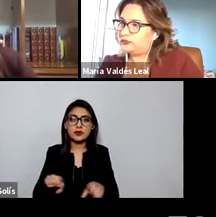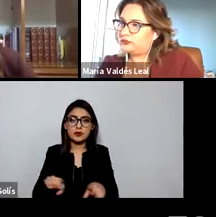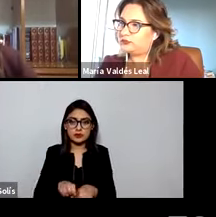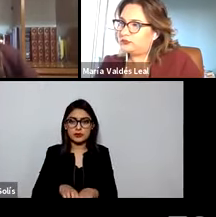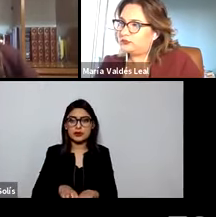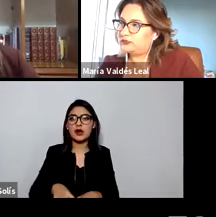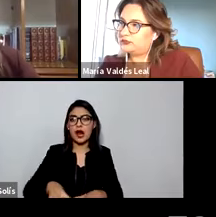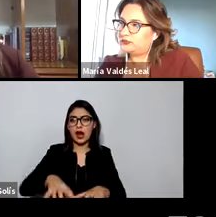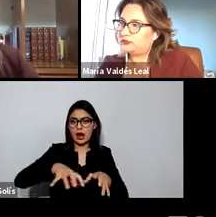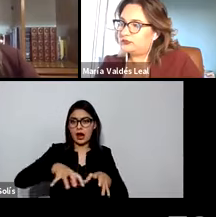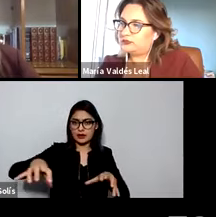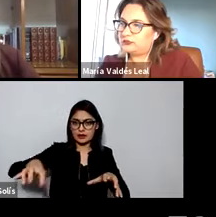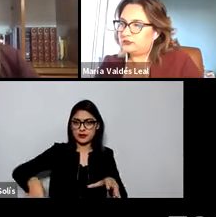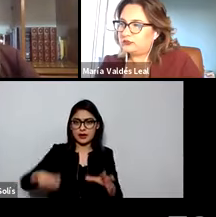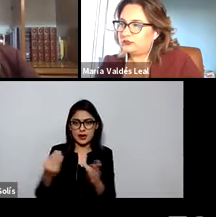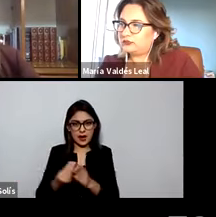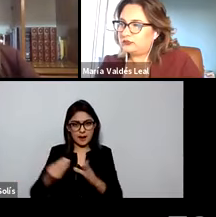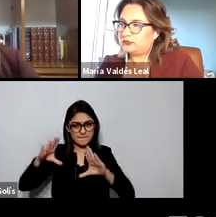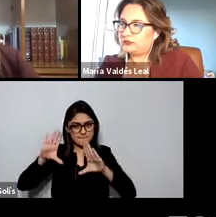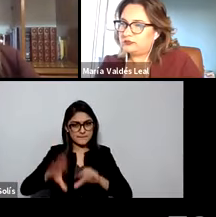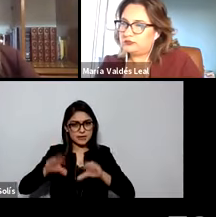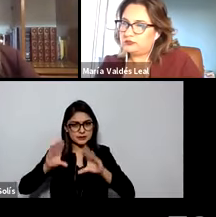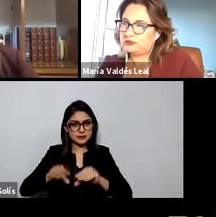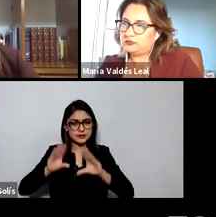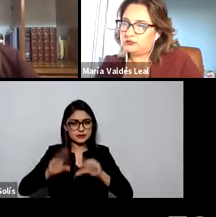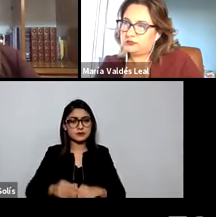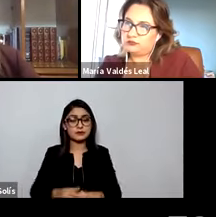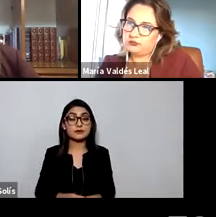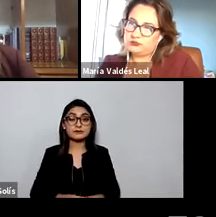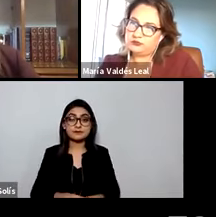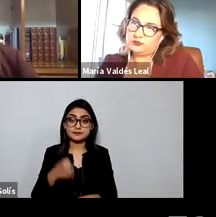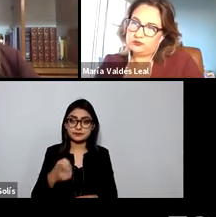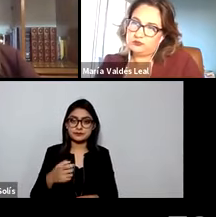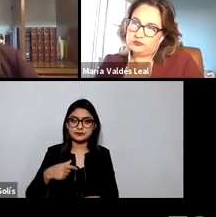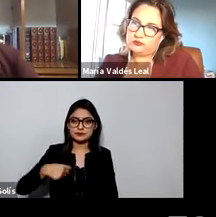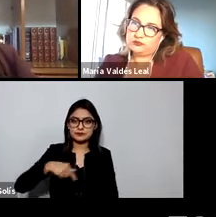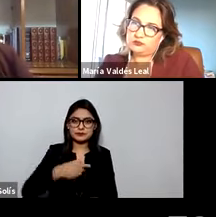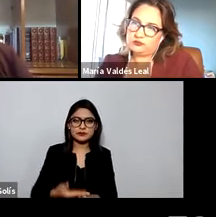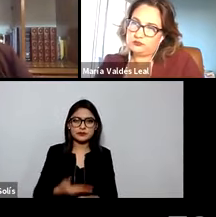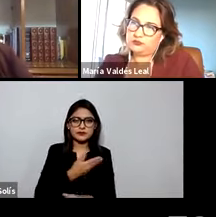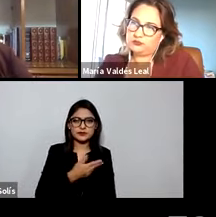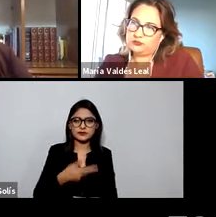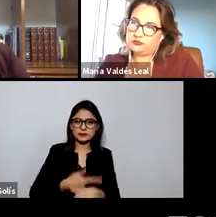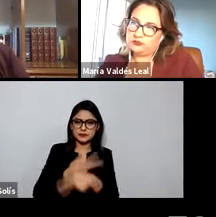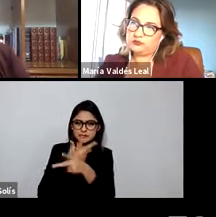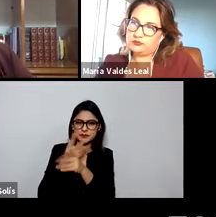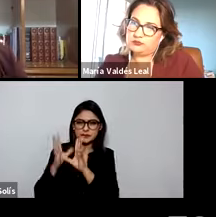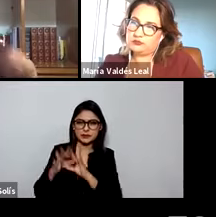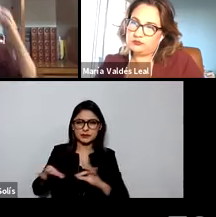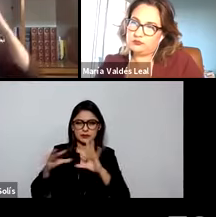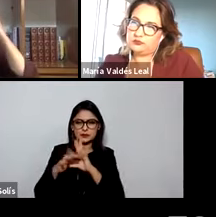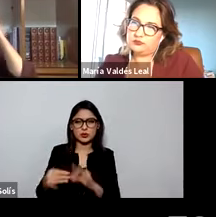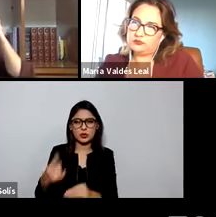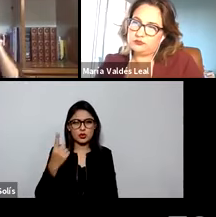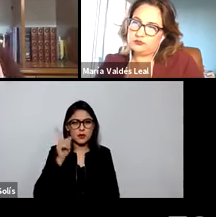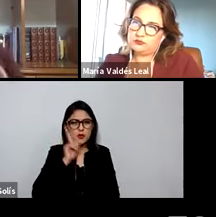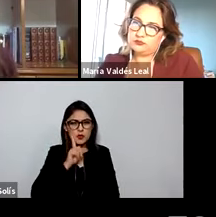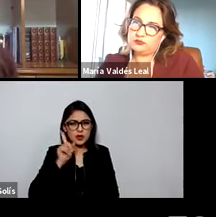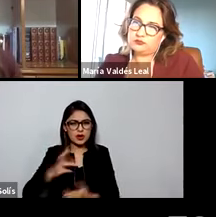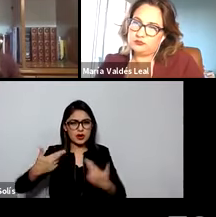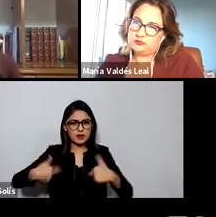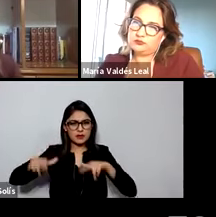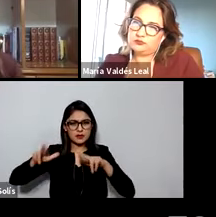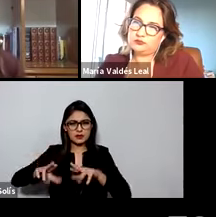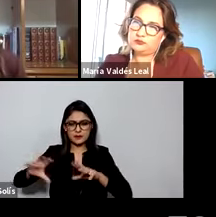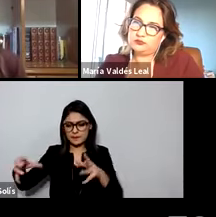áreas de capacitación. Hace poco decíamos en algún encuentro de estos, decía una representante de una